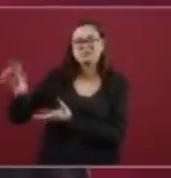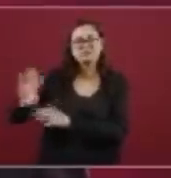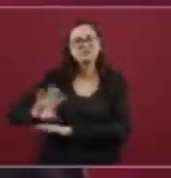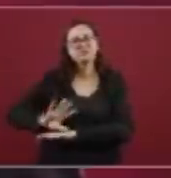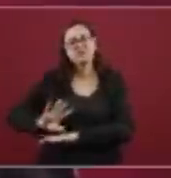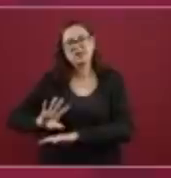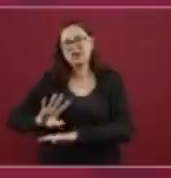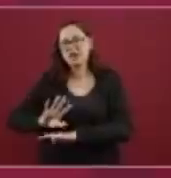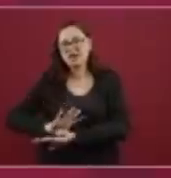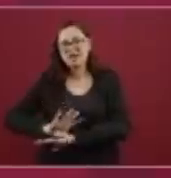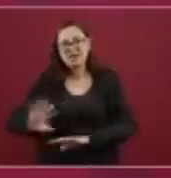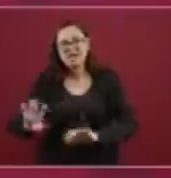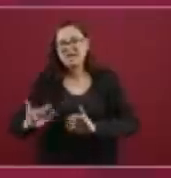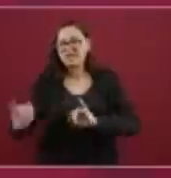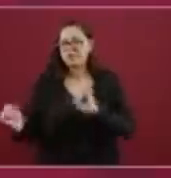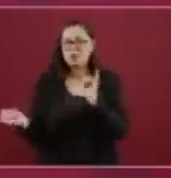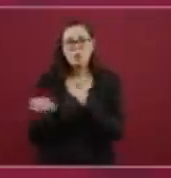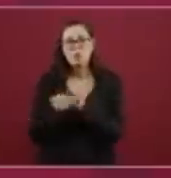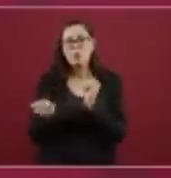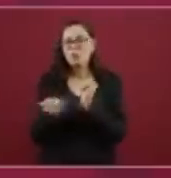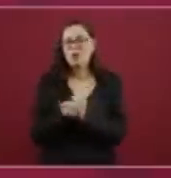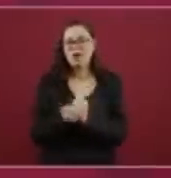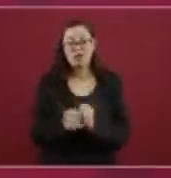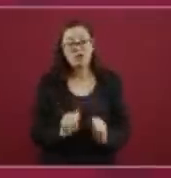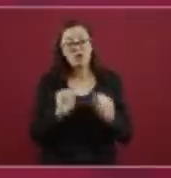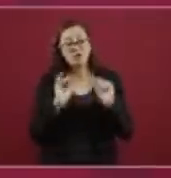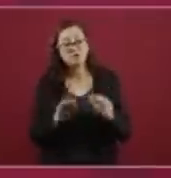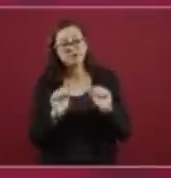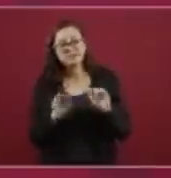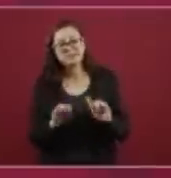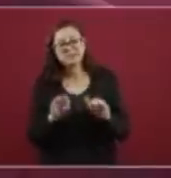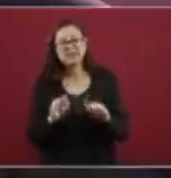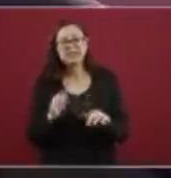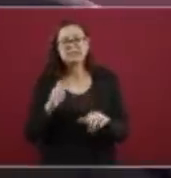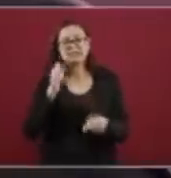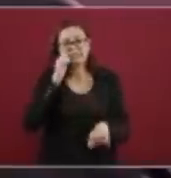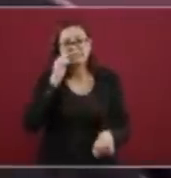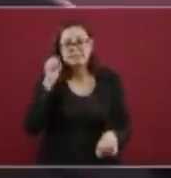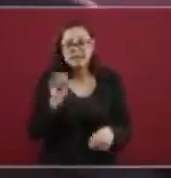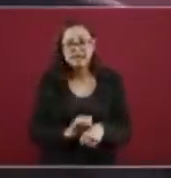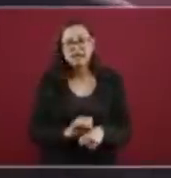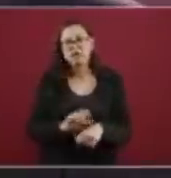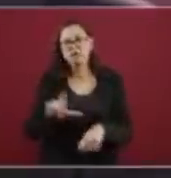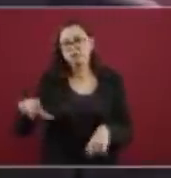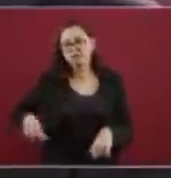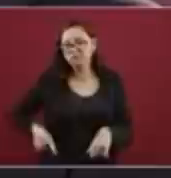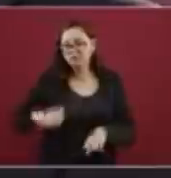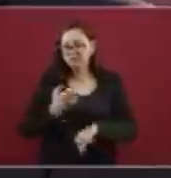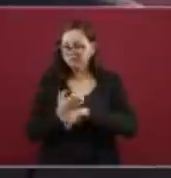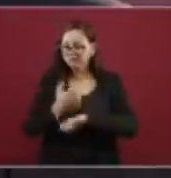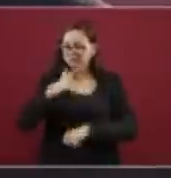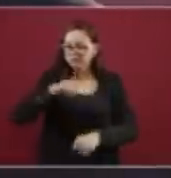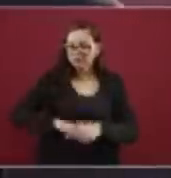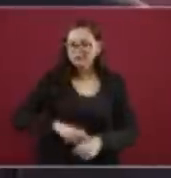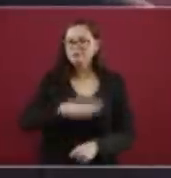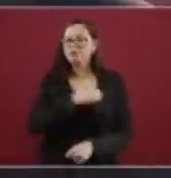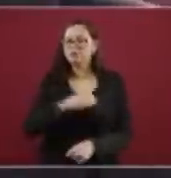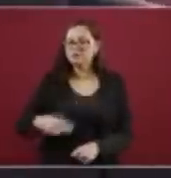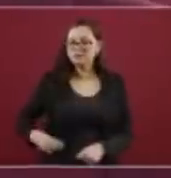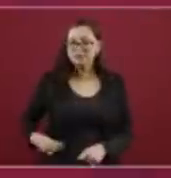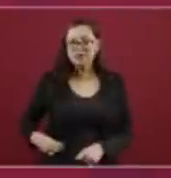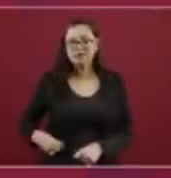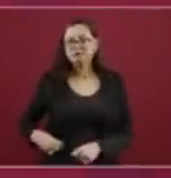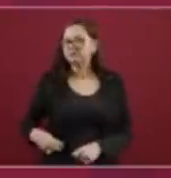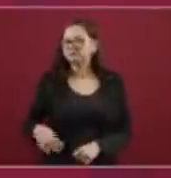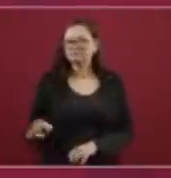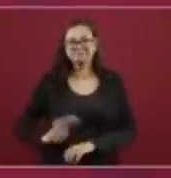pase por las oficinas de gobierno, por las secretarías, por los gobiernos estatales, por los gobiernos municipales,